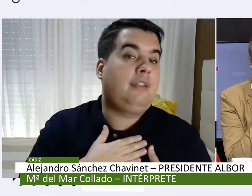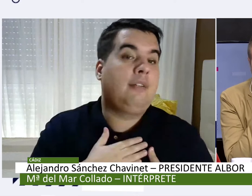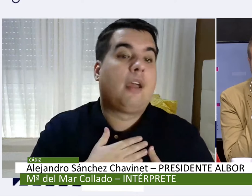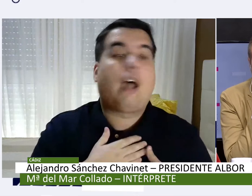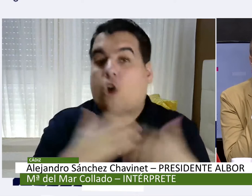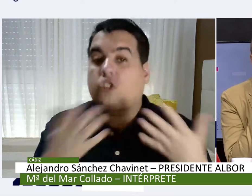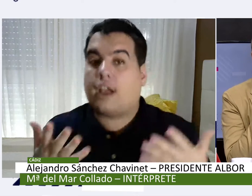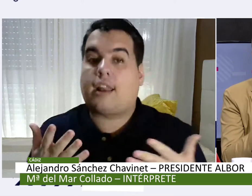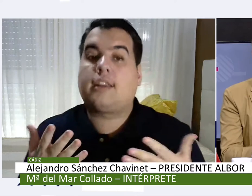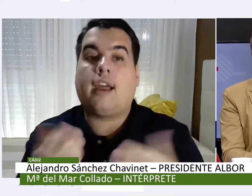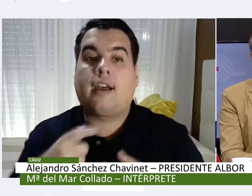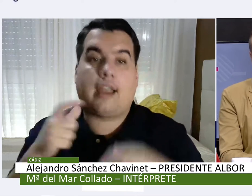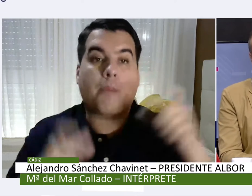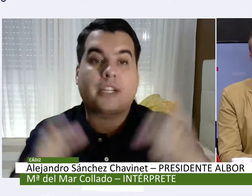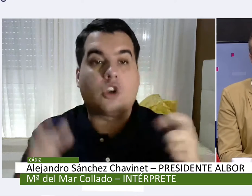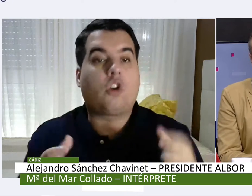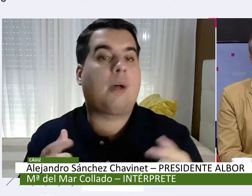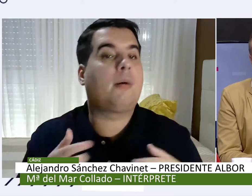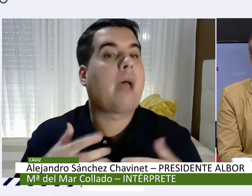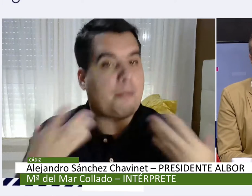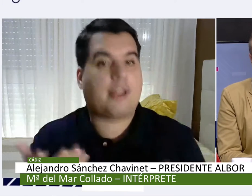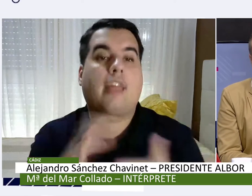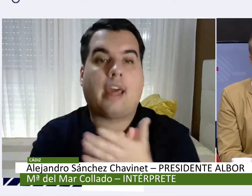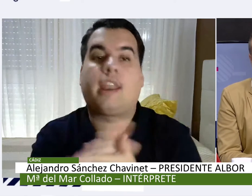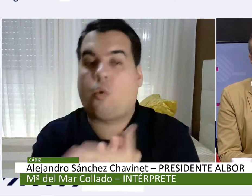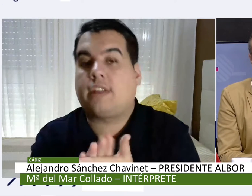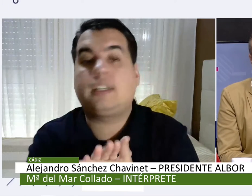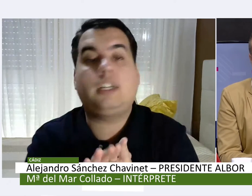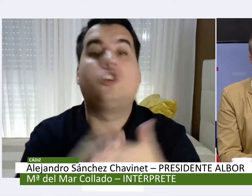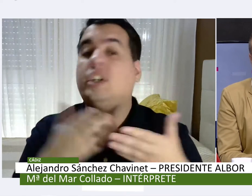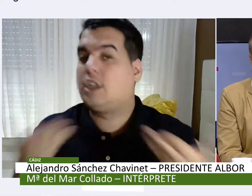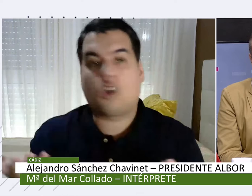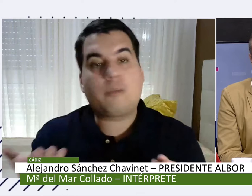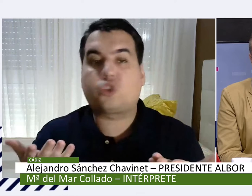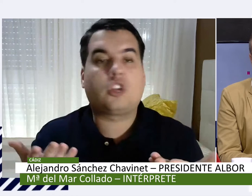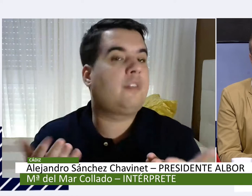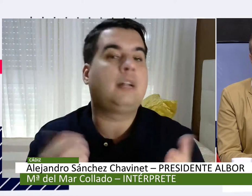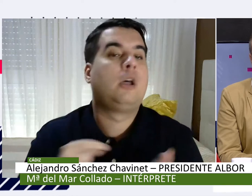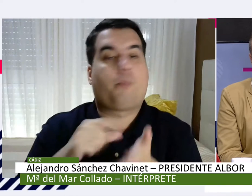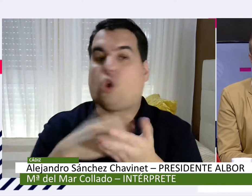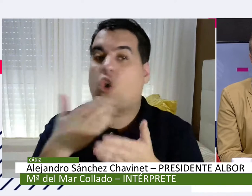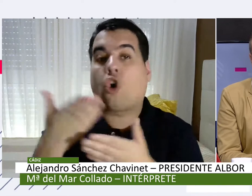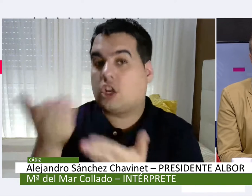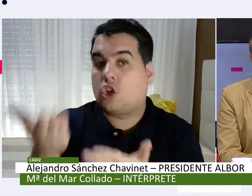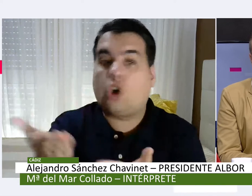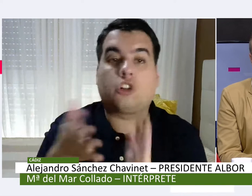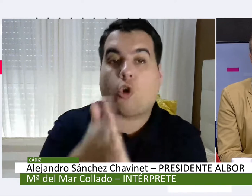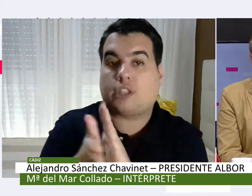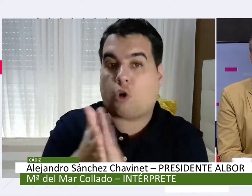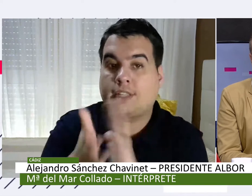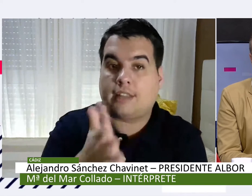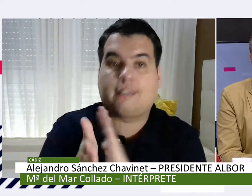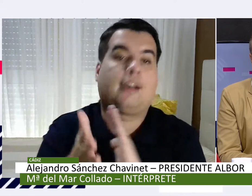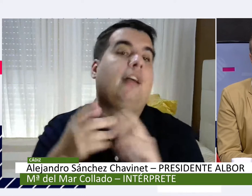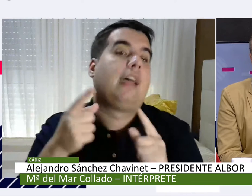mí, aconsejaría que la persona aprenda el nuevo huevecillo. Si no es posible, por lo que yo